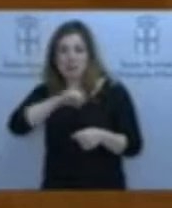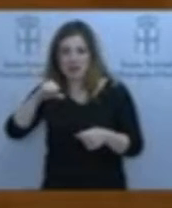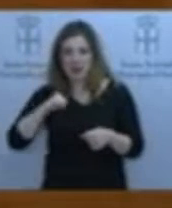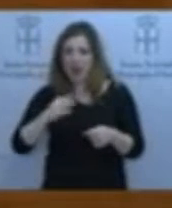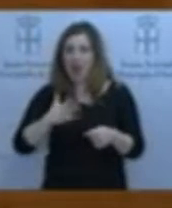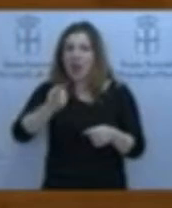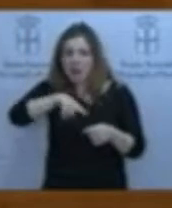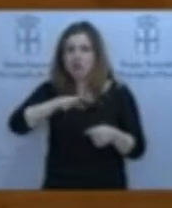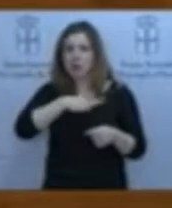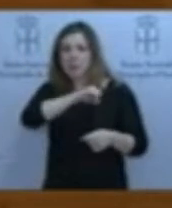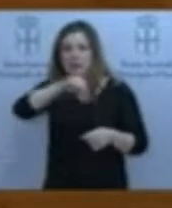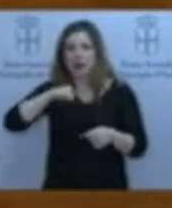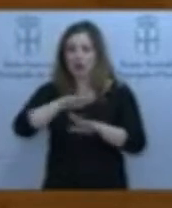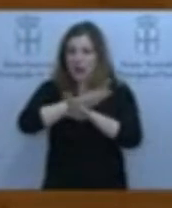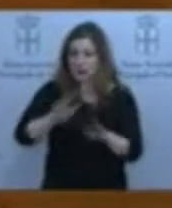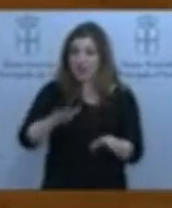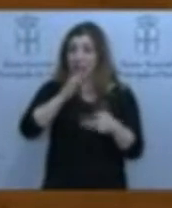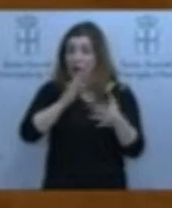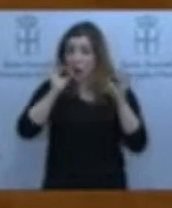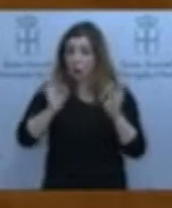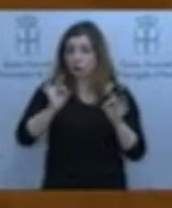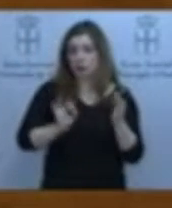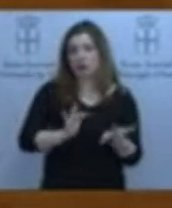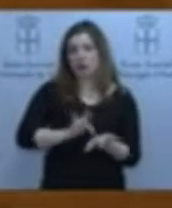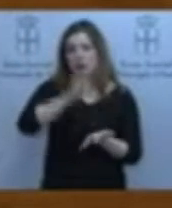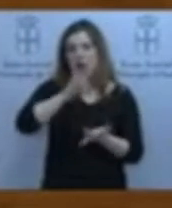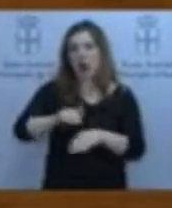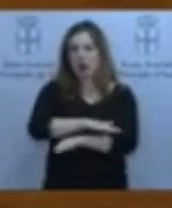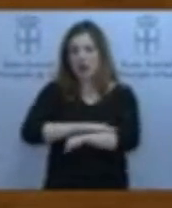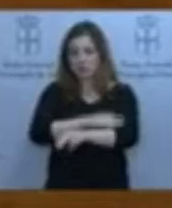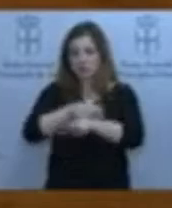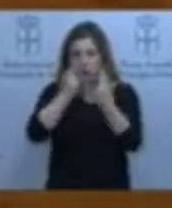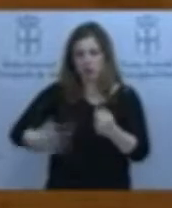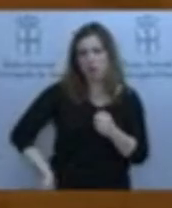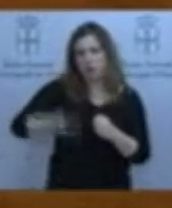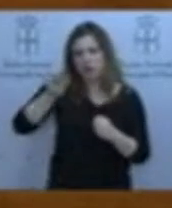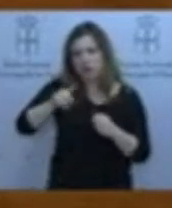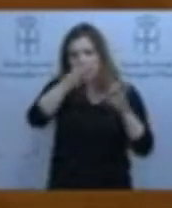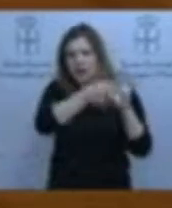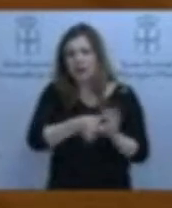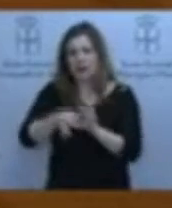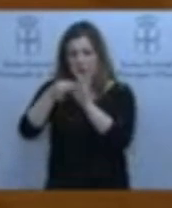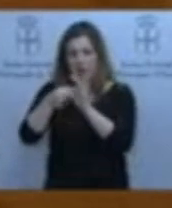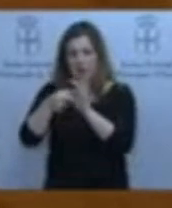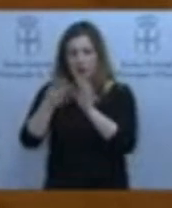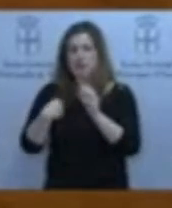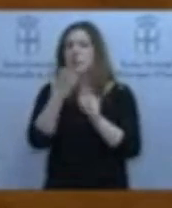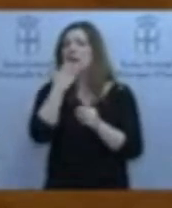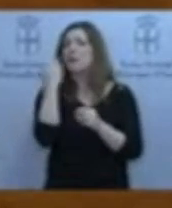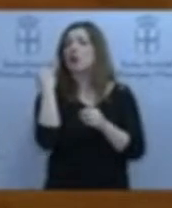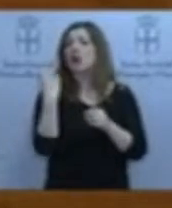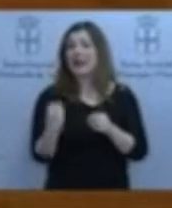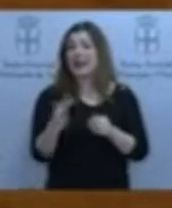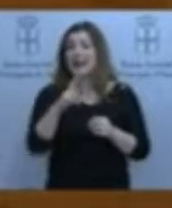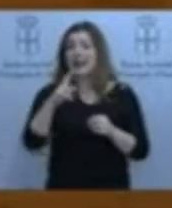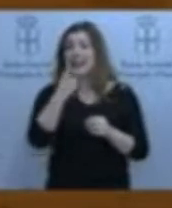negocio con ello. Ahora mismo está pasando en algunos organismos públicos importantes y además muy relacionados con la sociedad, como la Renfe, como puede ser Correos,